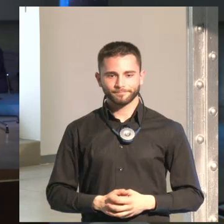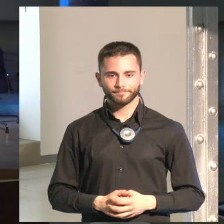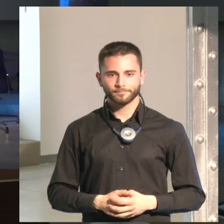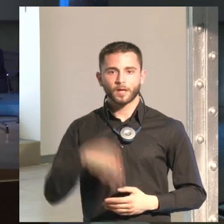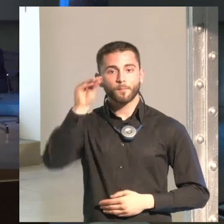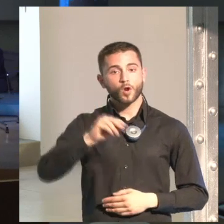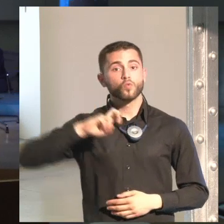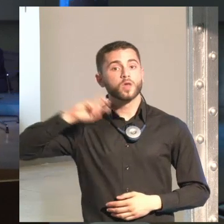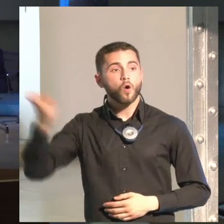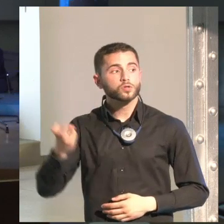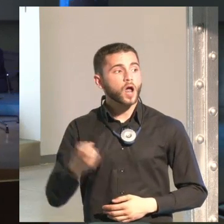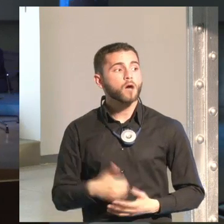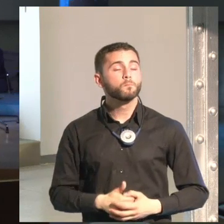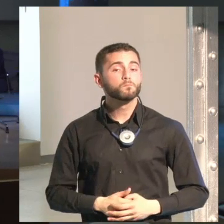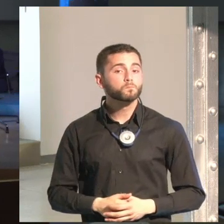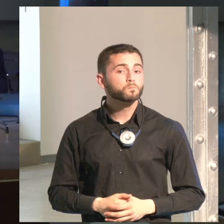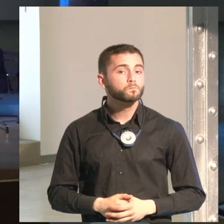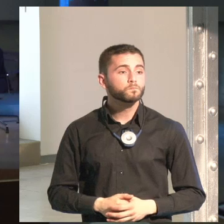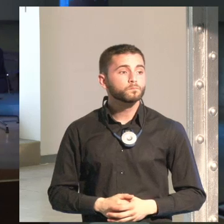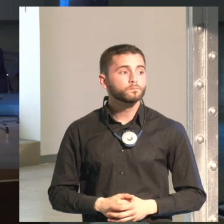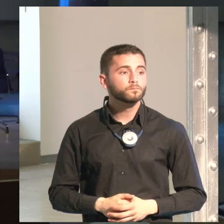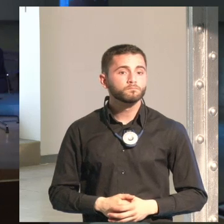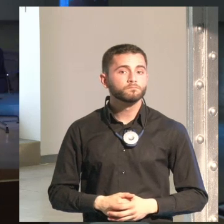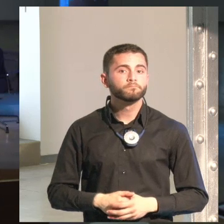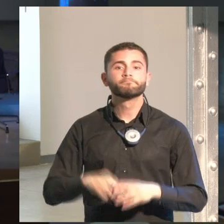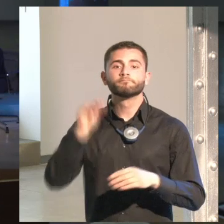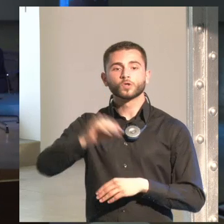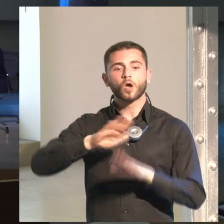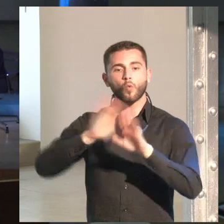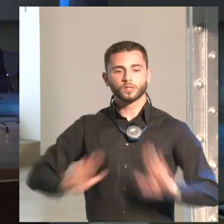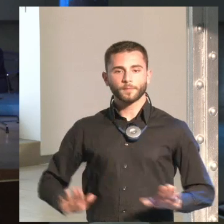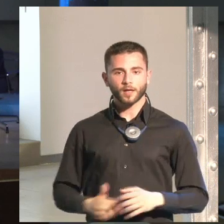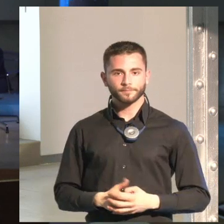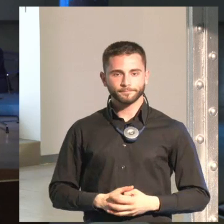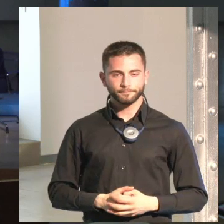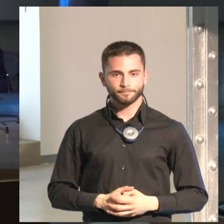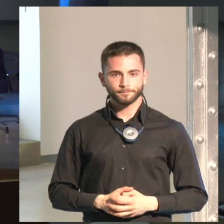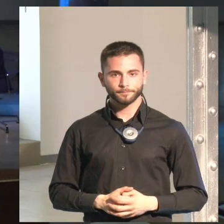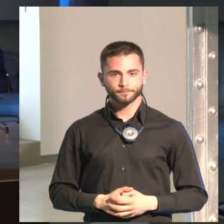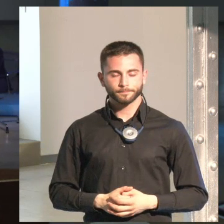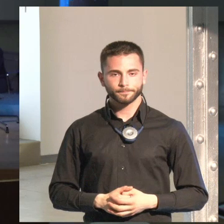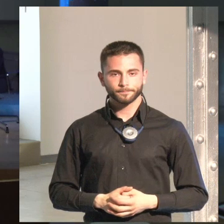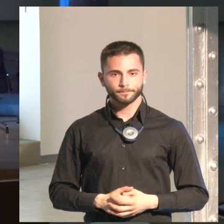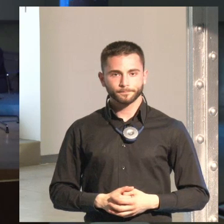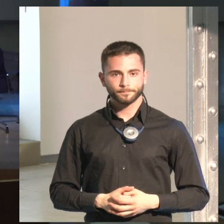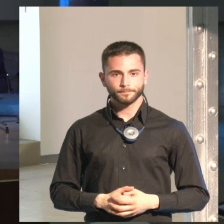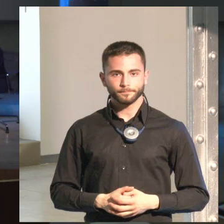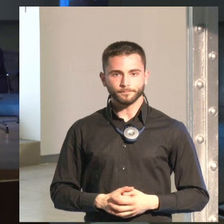¿Alguna otra pregunta? Ahí, la última. Con eso cerramos.